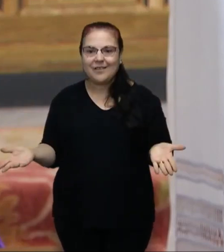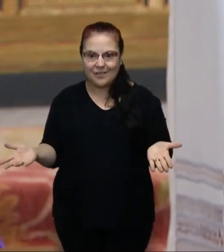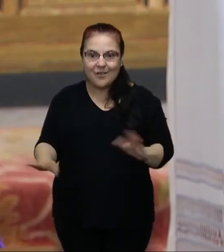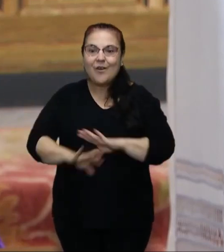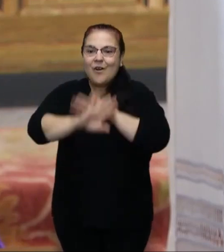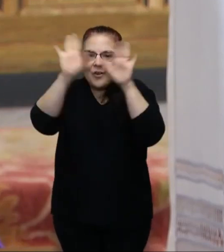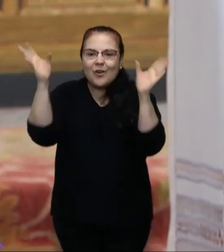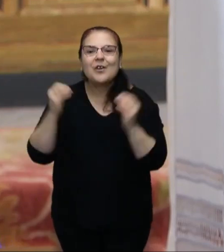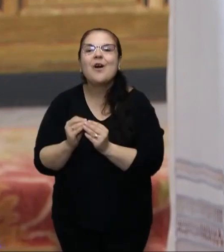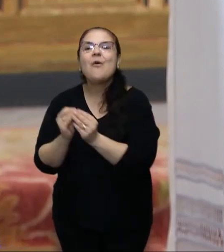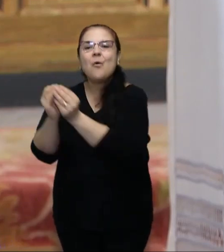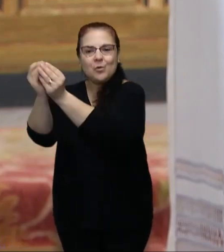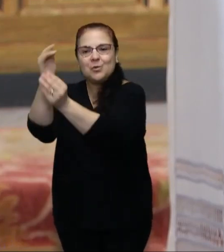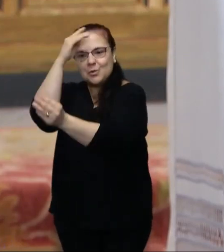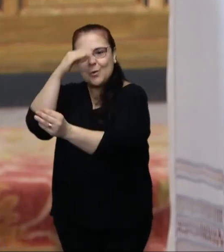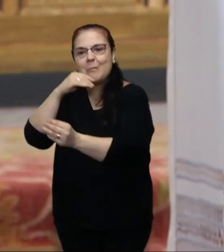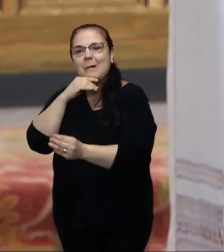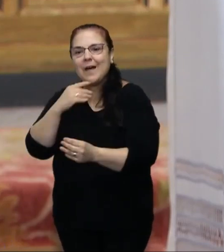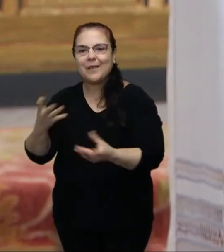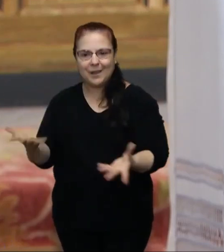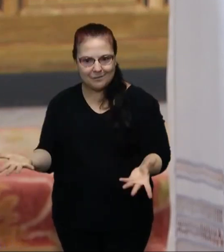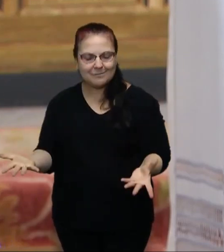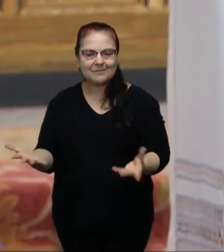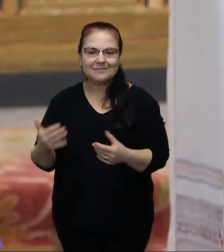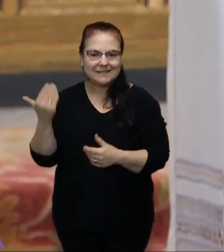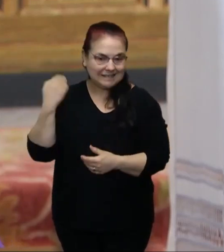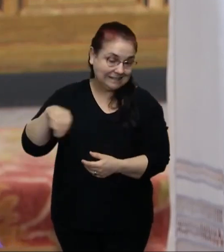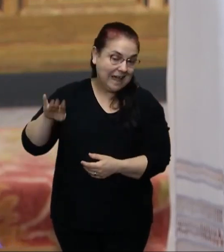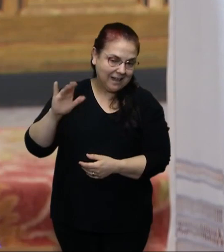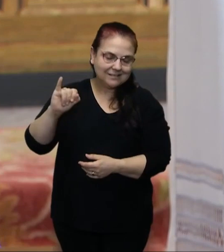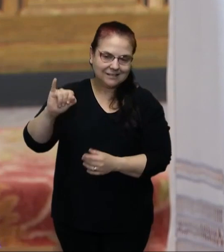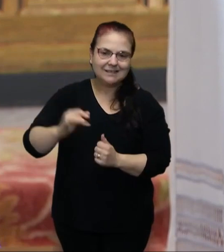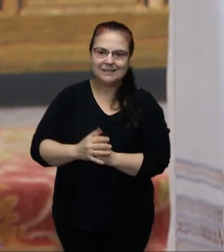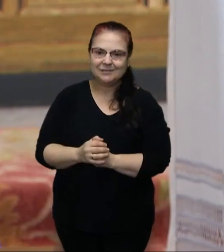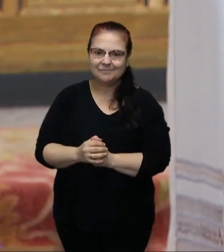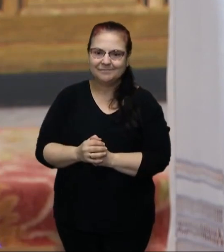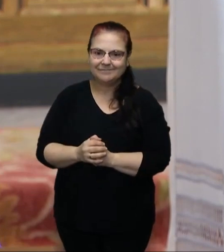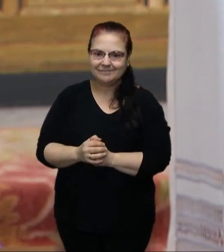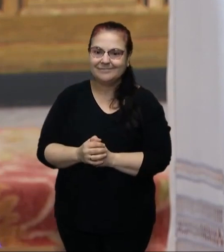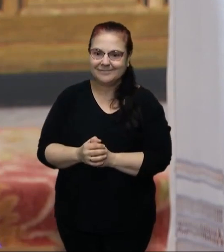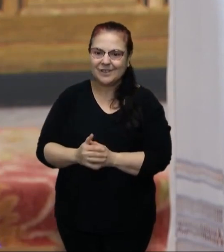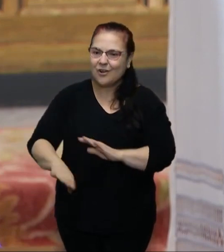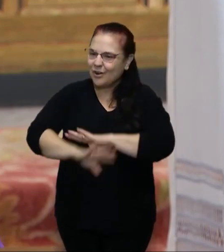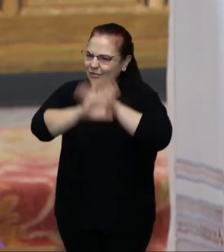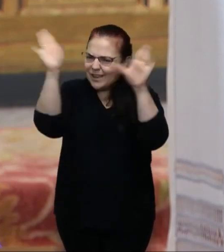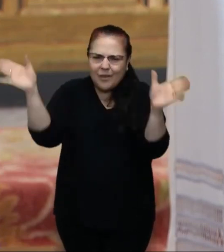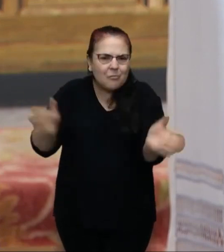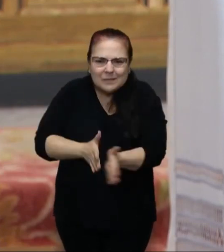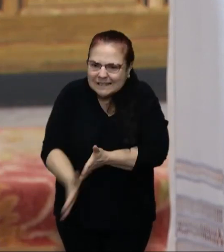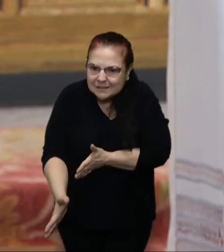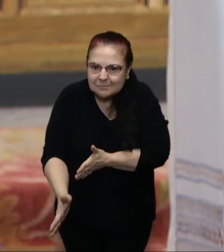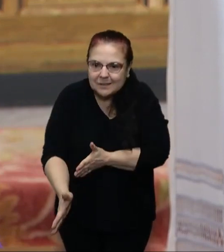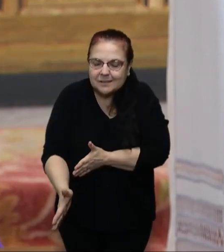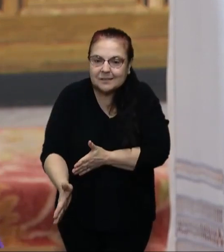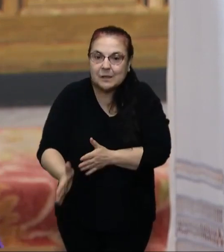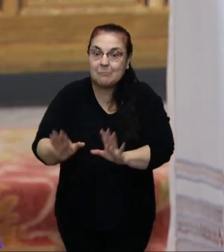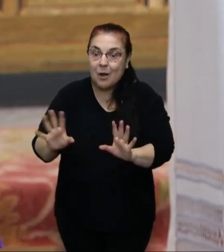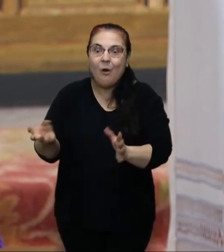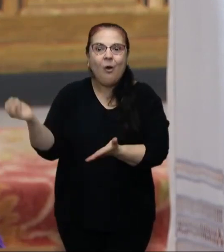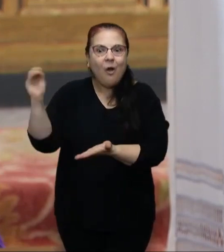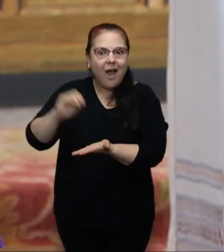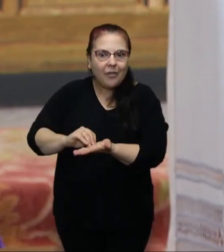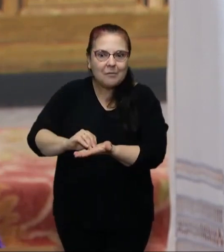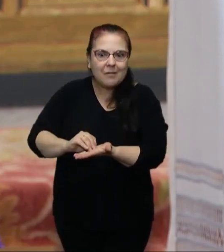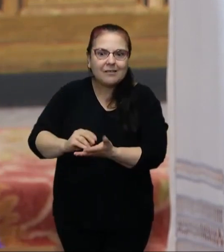al Padre antes de todos los tiempos. Va a ser de nuevo glorificado para siempre y además nos trae